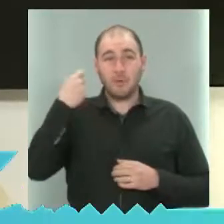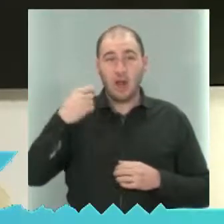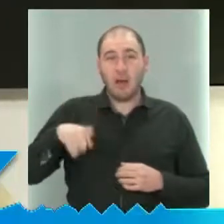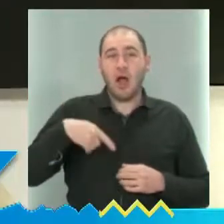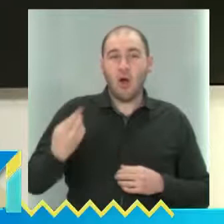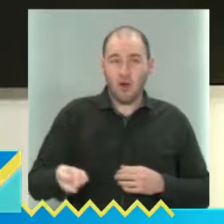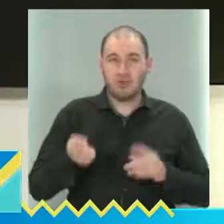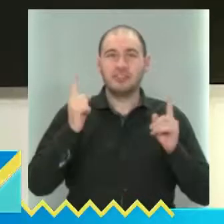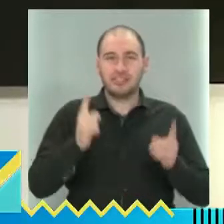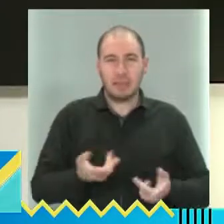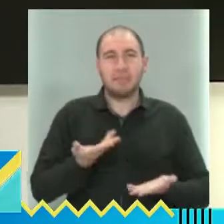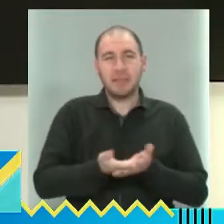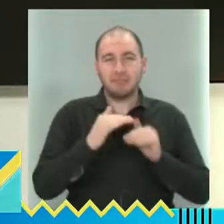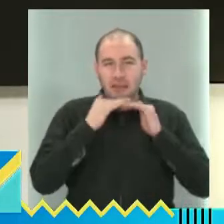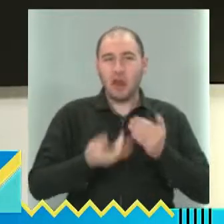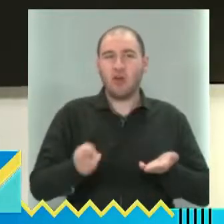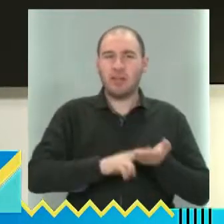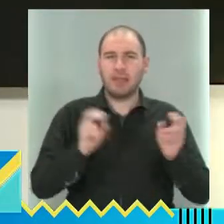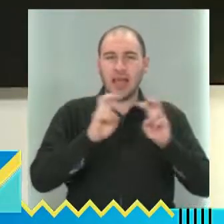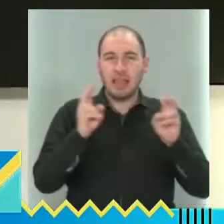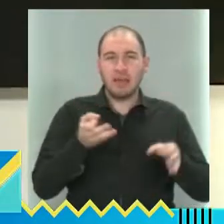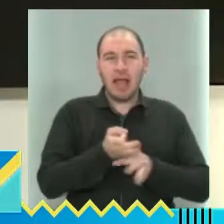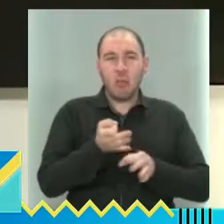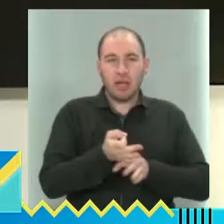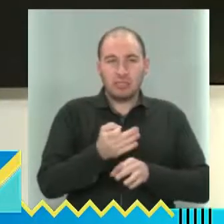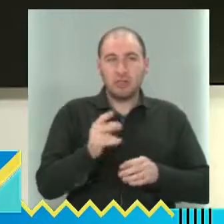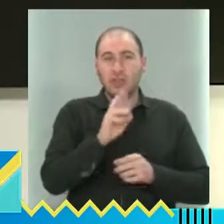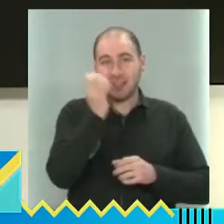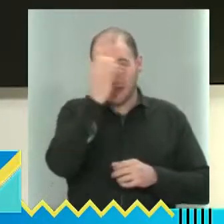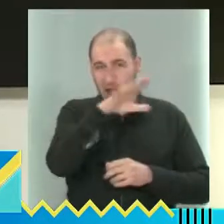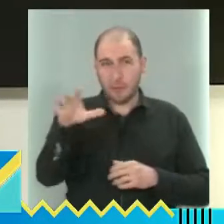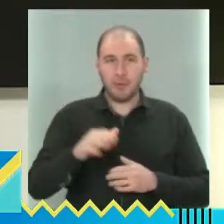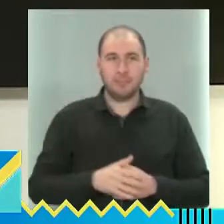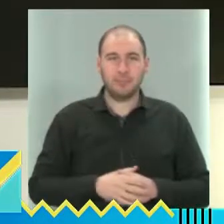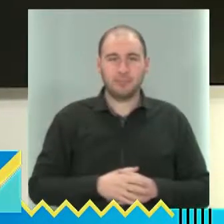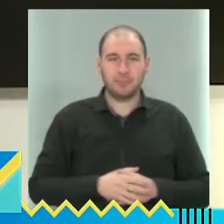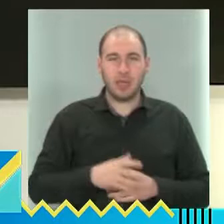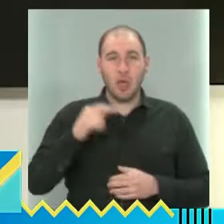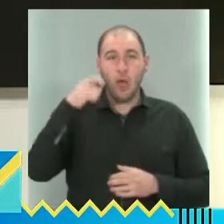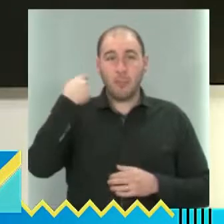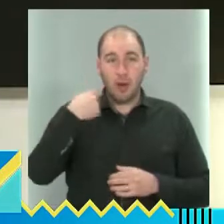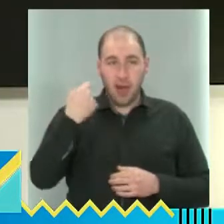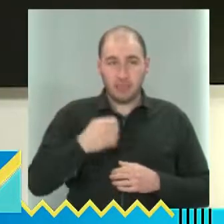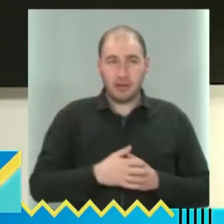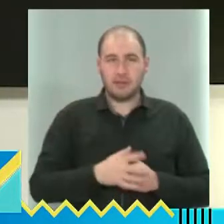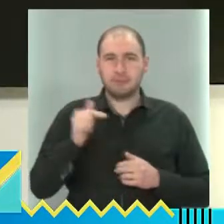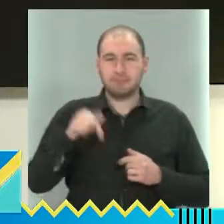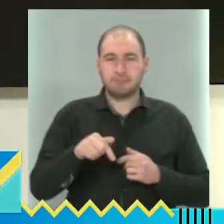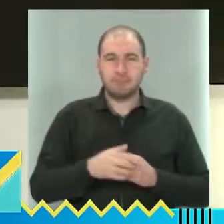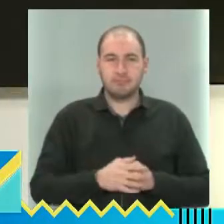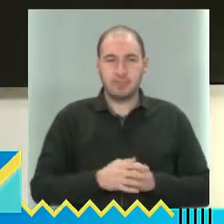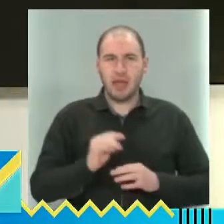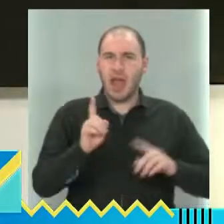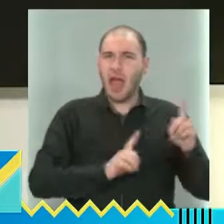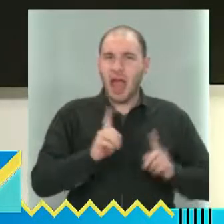que también recomendamos volver a ver tiene que ver con la educación rural, ¿sí? Un programa donde vimos cosas que quizás